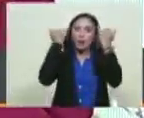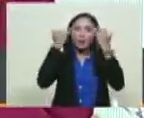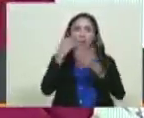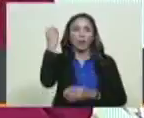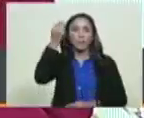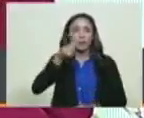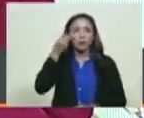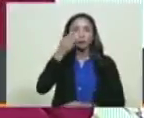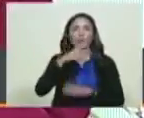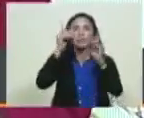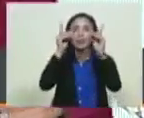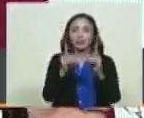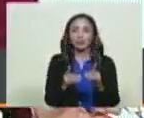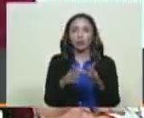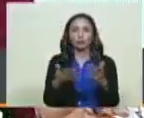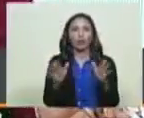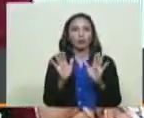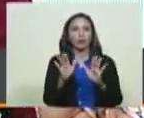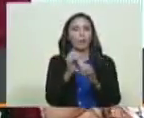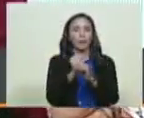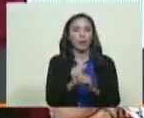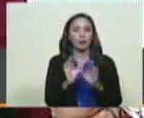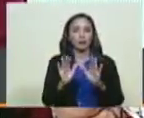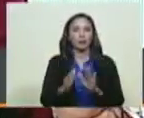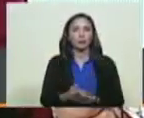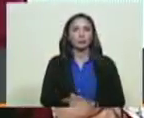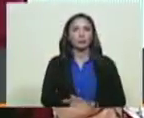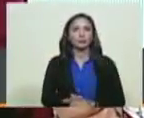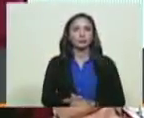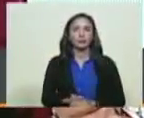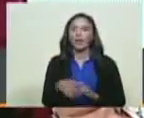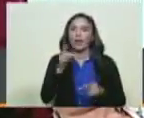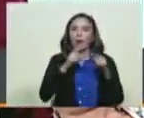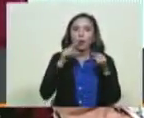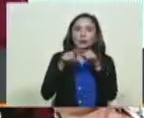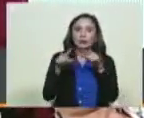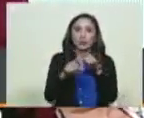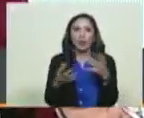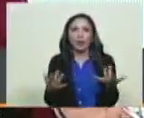decisión ya va desde el chisme